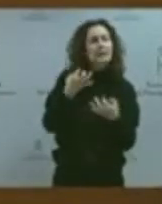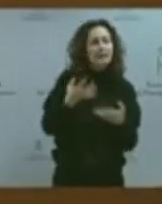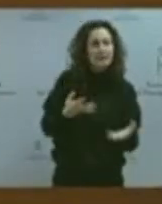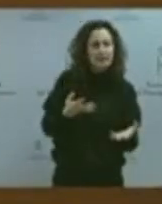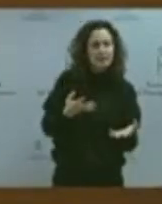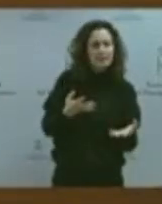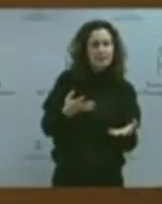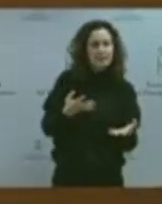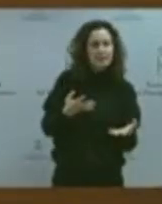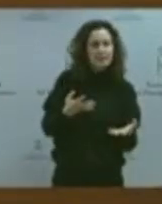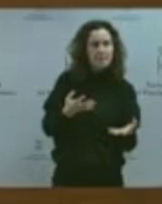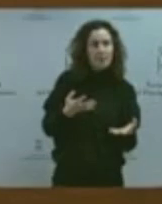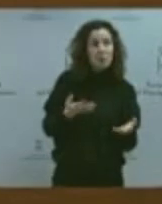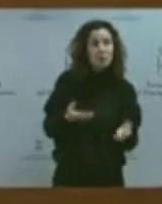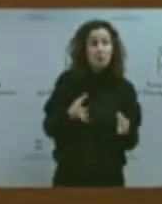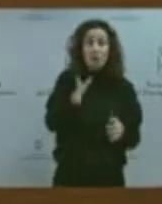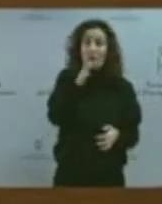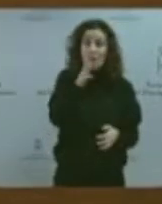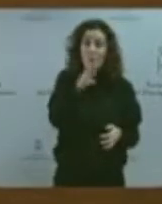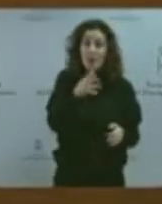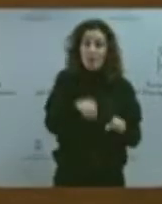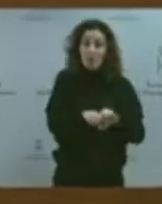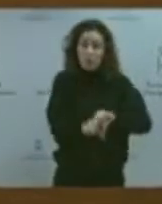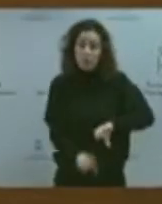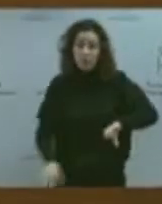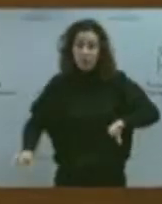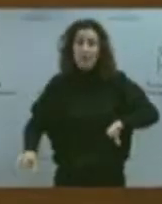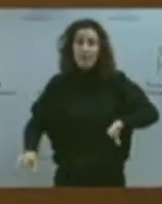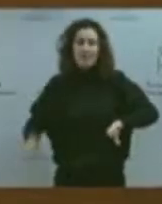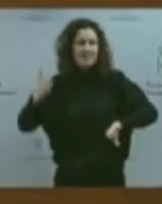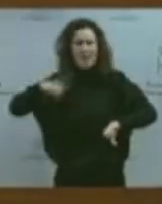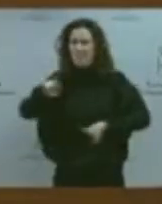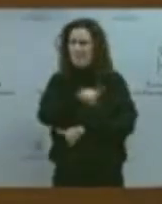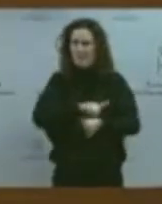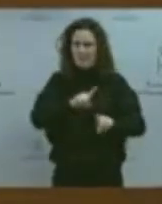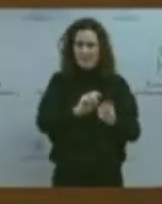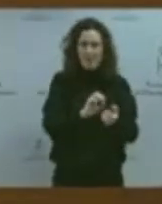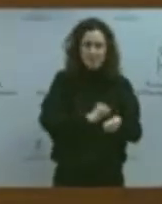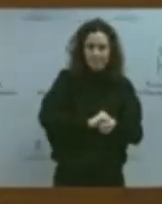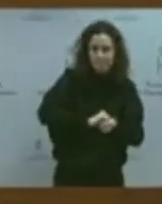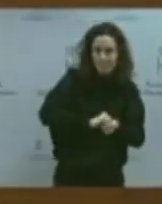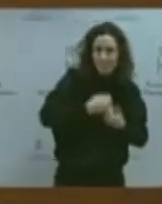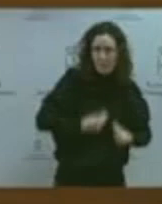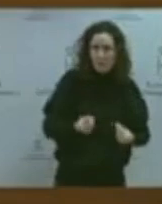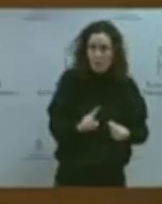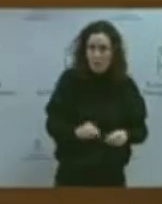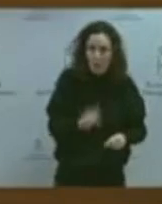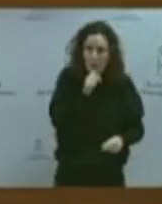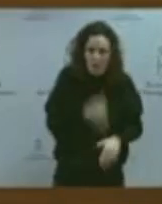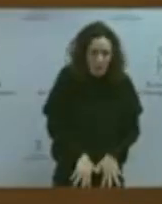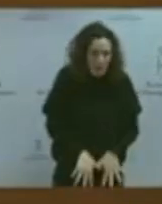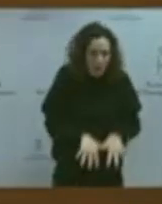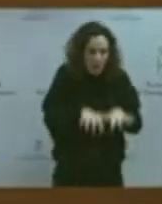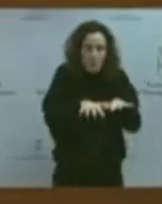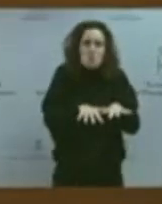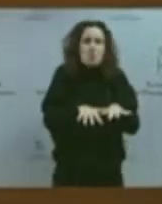que es un desagüe del fregadero, todo se inundó, efectivamente, muchísima inundación, y se inició el trámite para